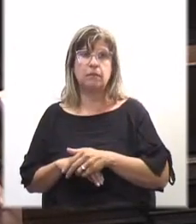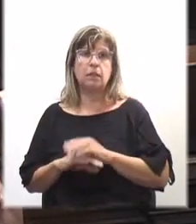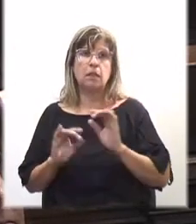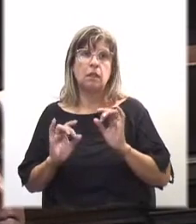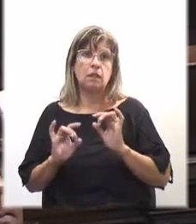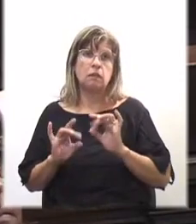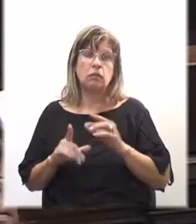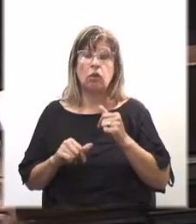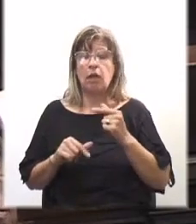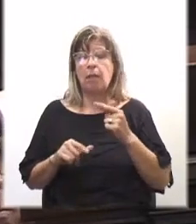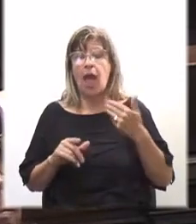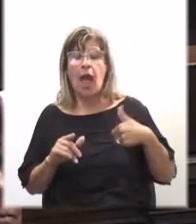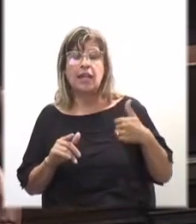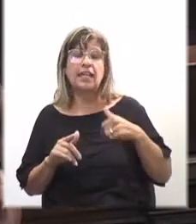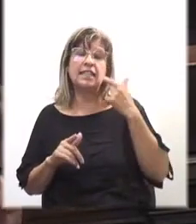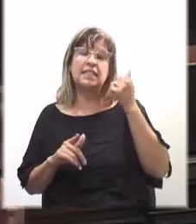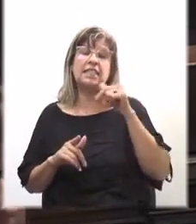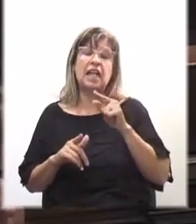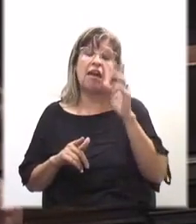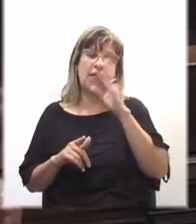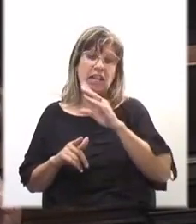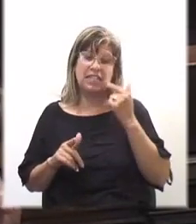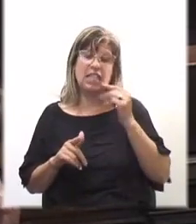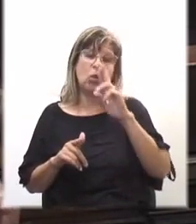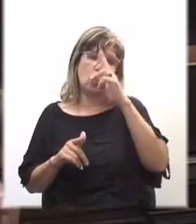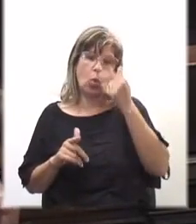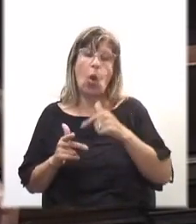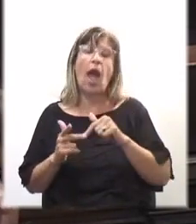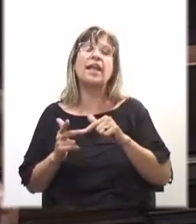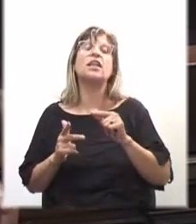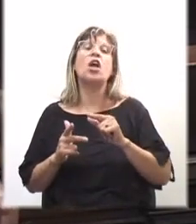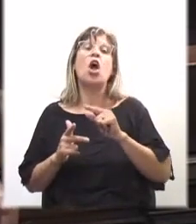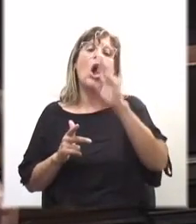nombrar algunos: Argentina, Costa Rica, Brasil, Uruguay.